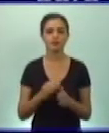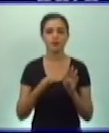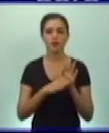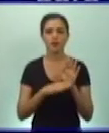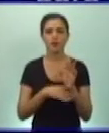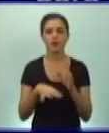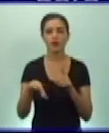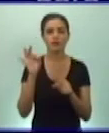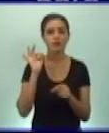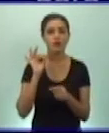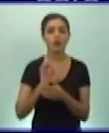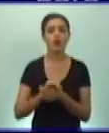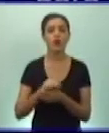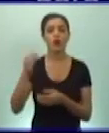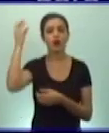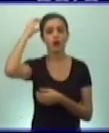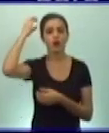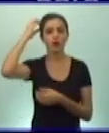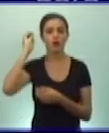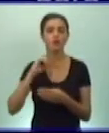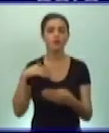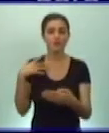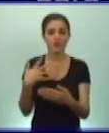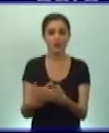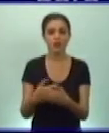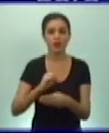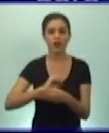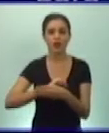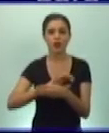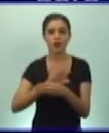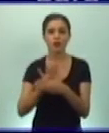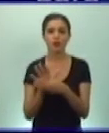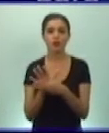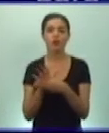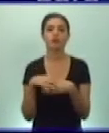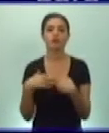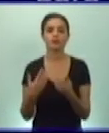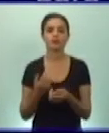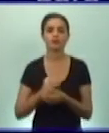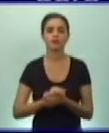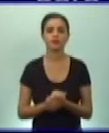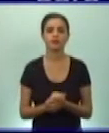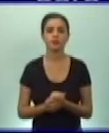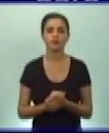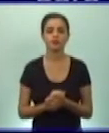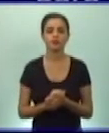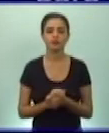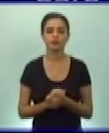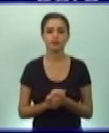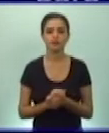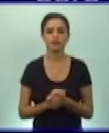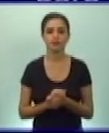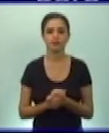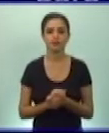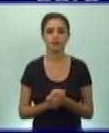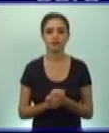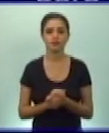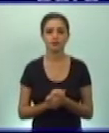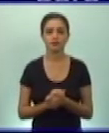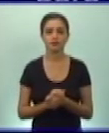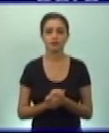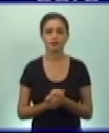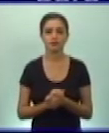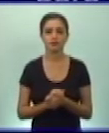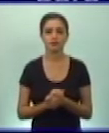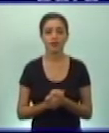enfrentar esta tendencia. En este segundo inciso, muchos de nuestros familiares nos pueden ayudar y se los pedimos que ayuden a nuestros estudiantes porque sabemos que muchas de